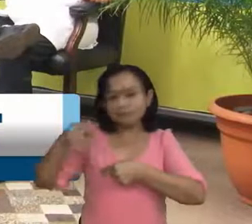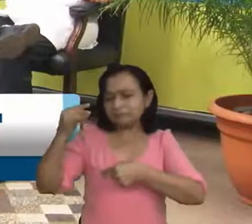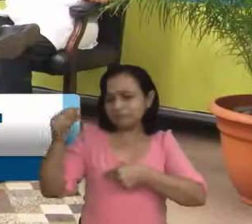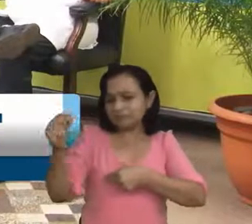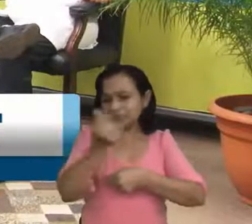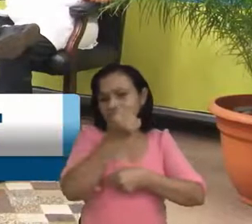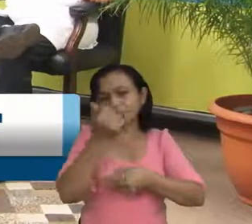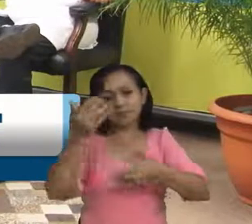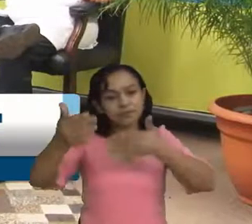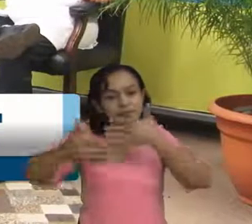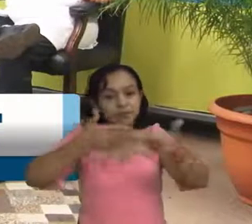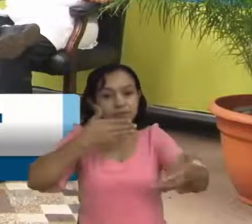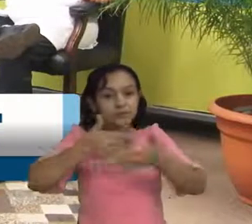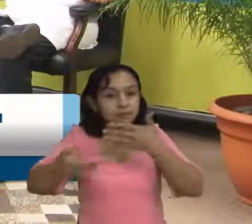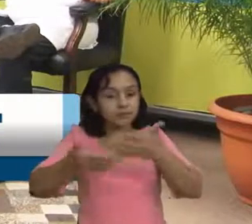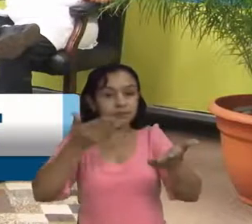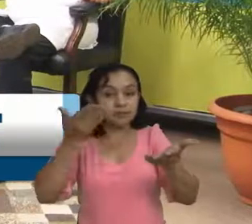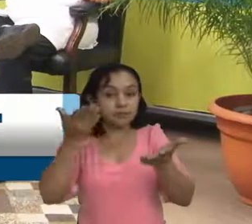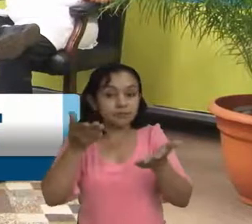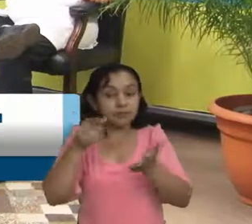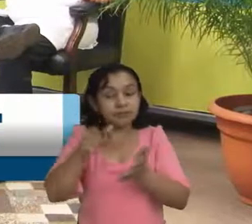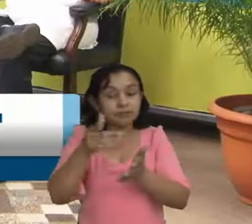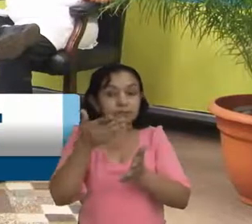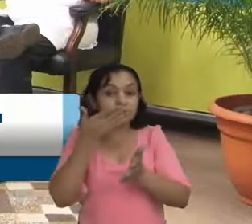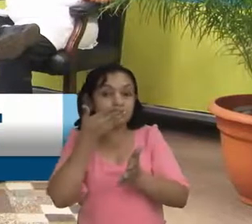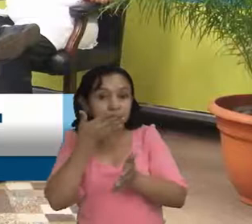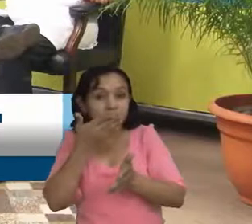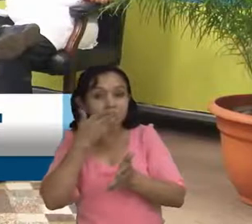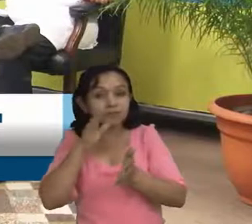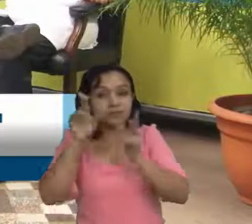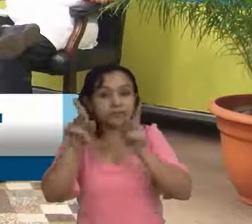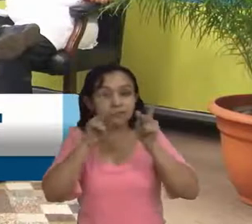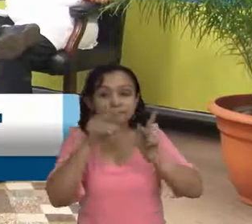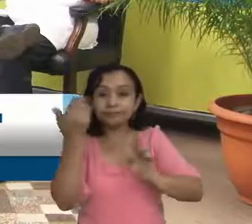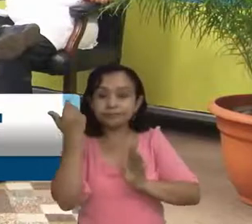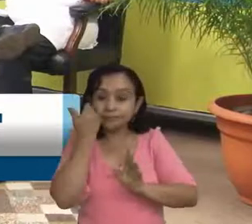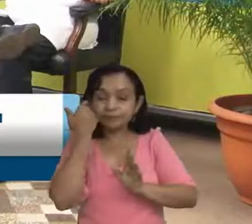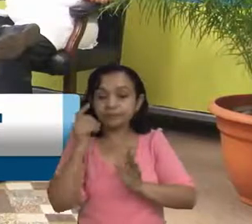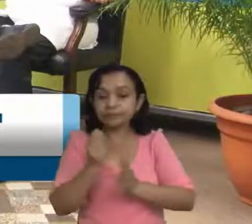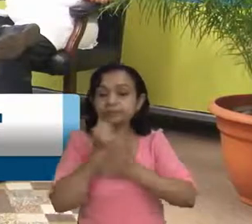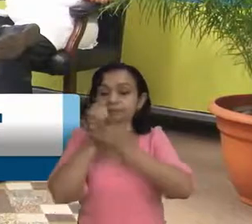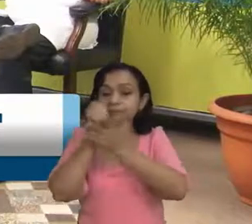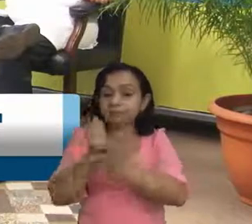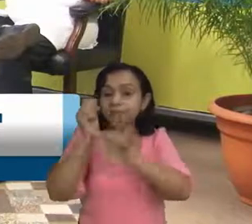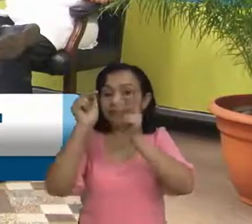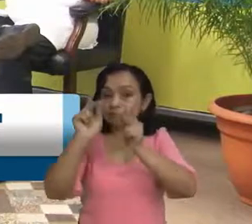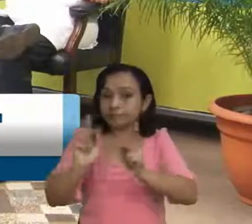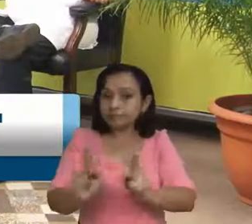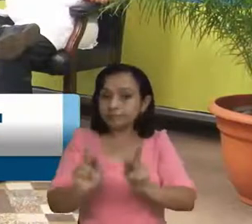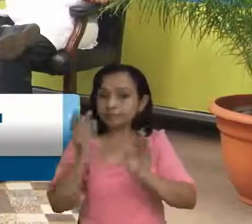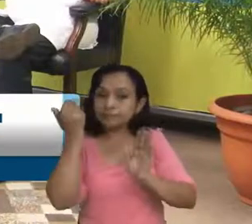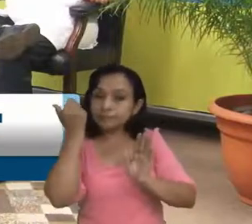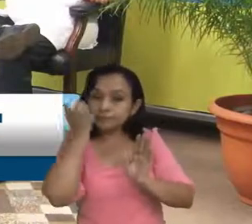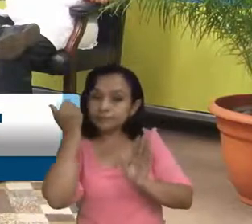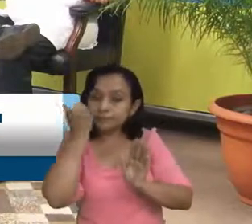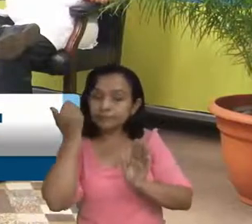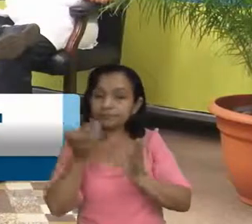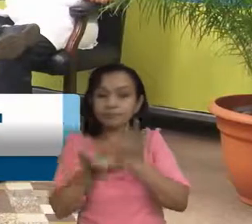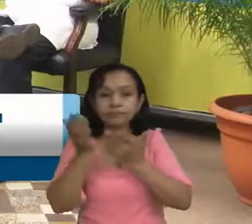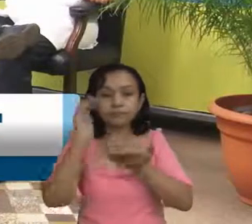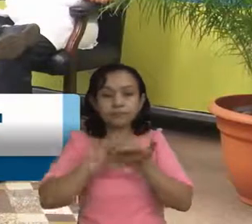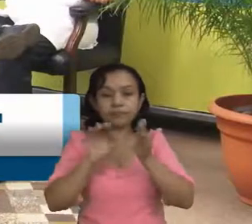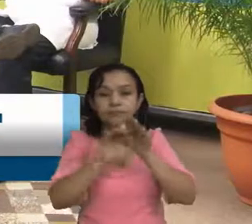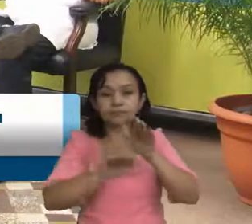enérgica independientemente del riesgo-beneficio que tenga el paciente. Obviamente, pues, que todo es en beneficio del paciente, pero se vuelve una cirugía